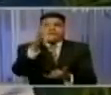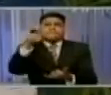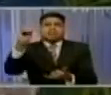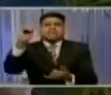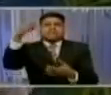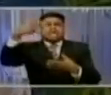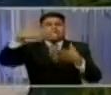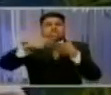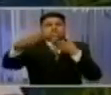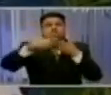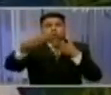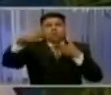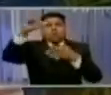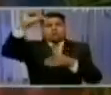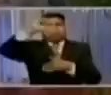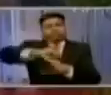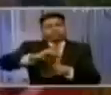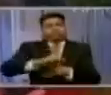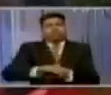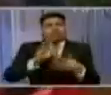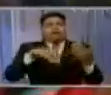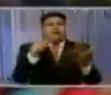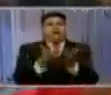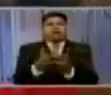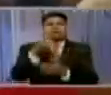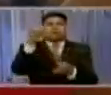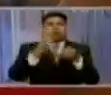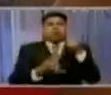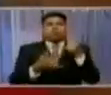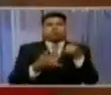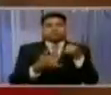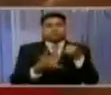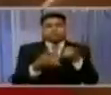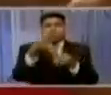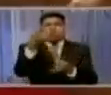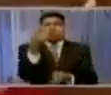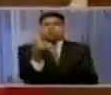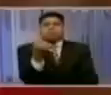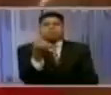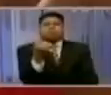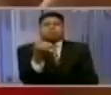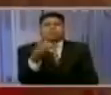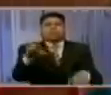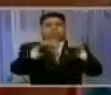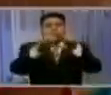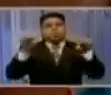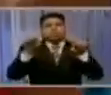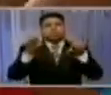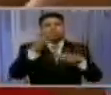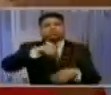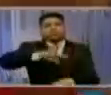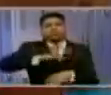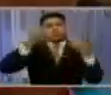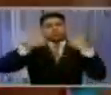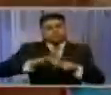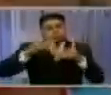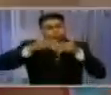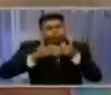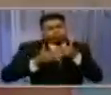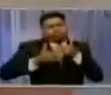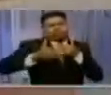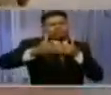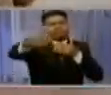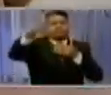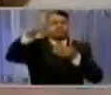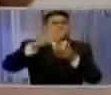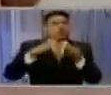completo hasta el último bolívar a la educación de nuestros hijos. Así ha sido, así será y seguirá por todos